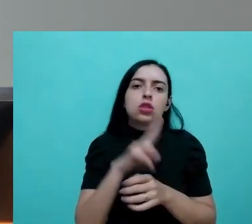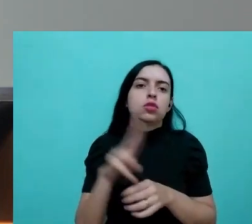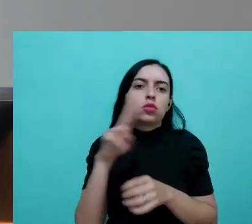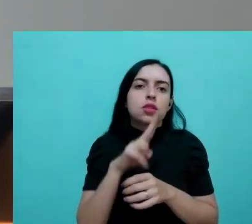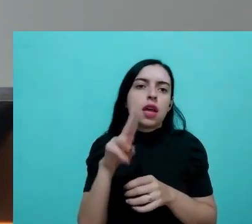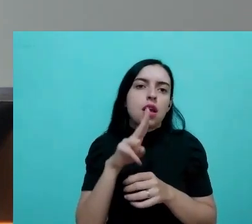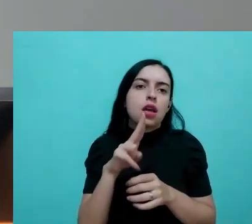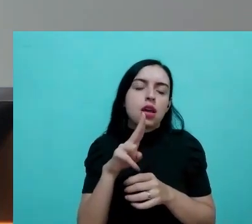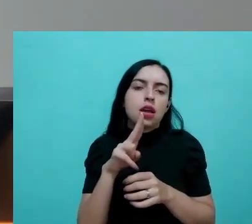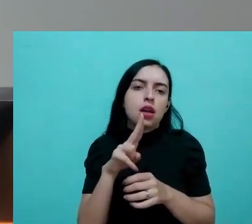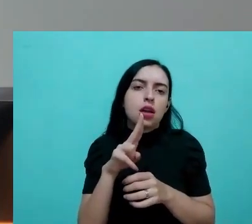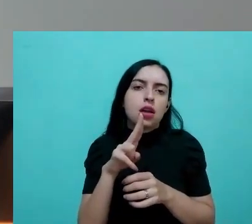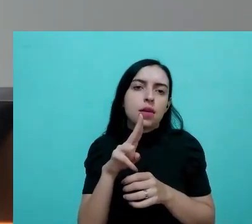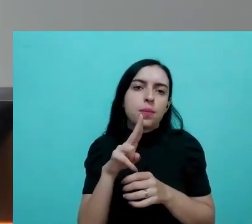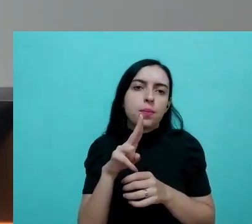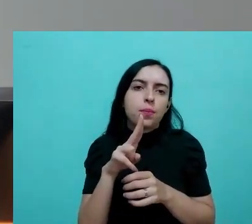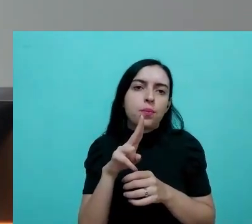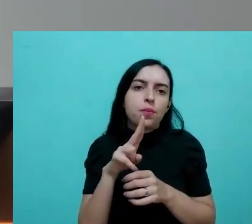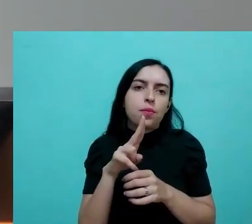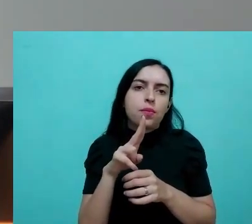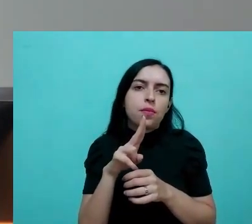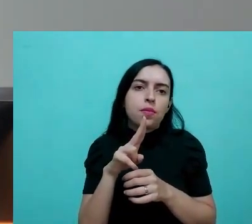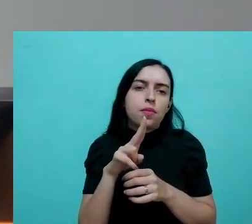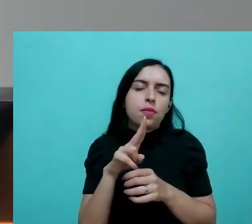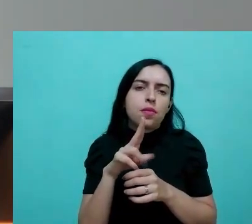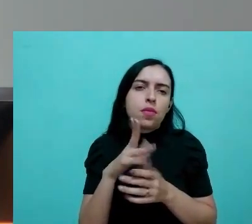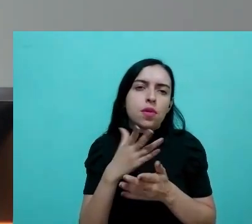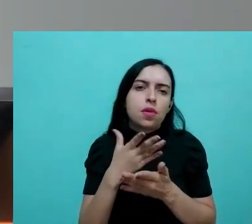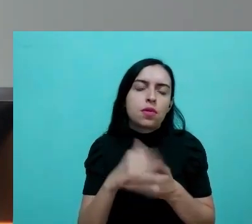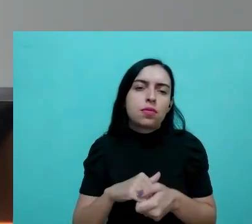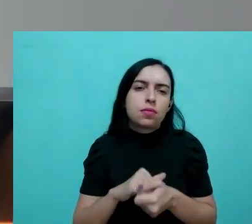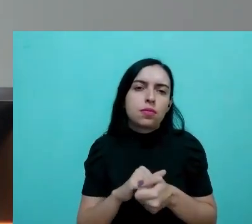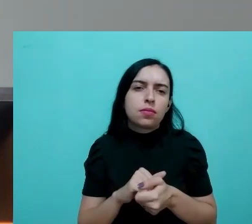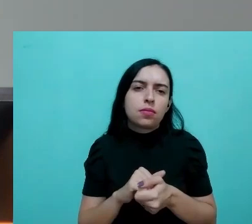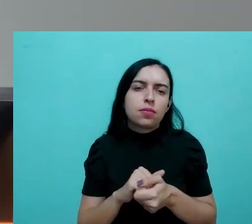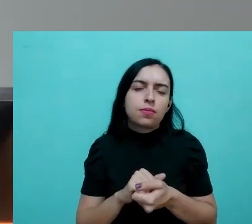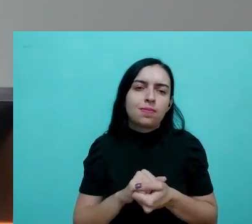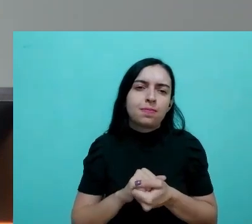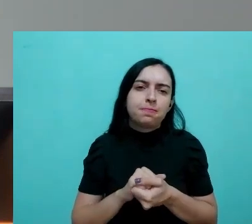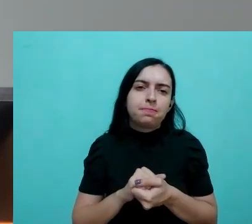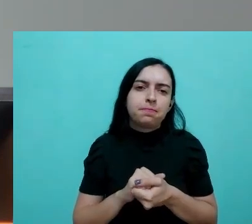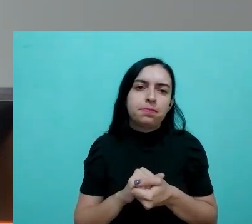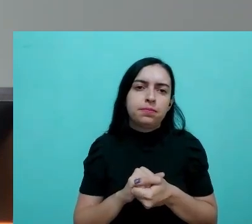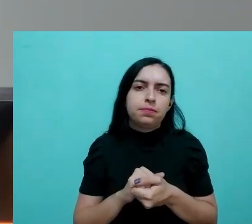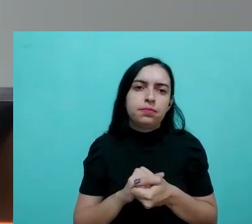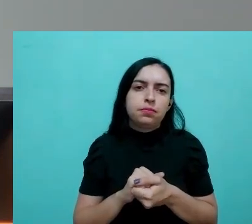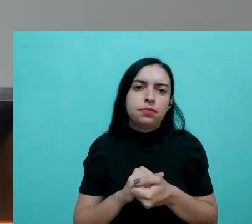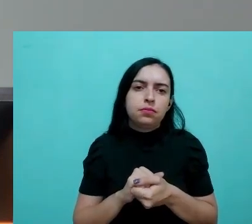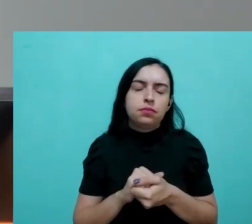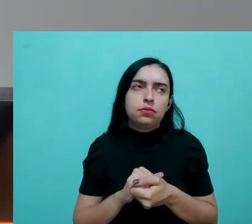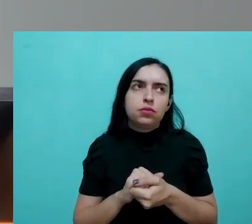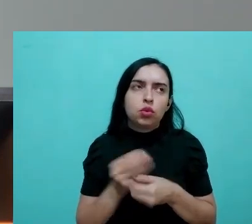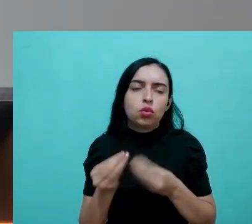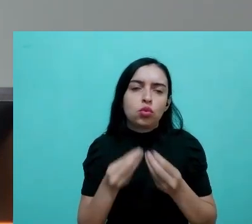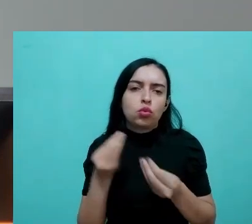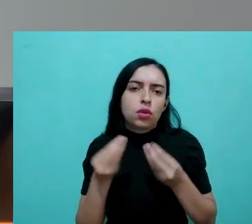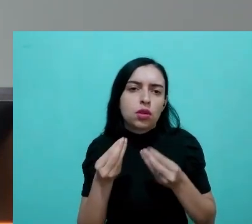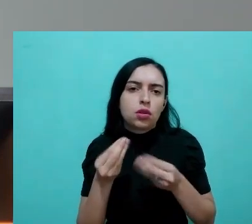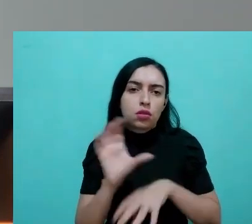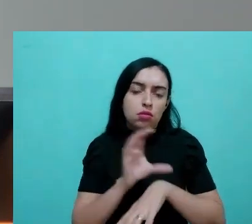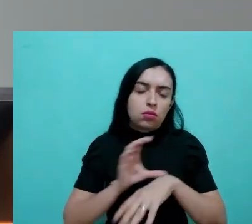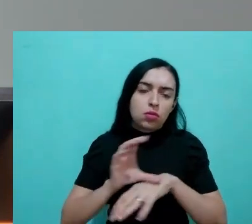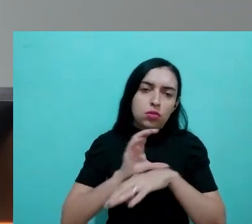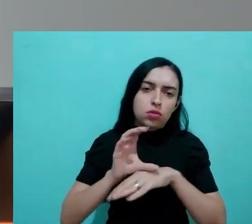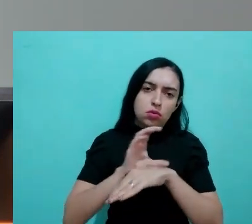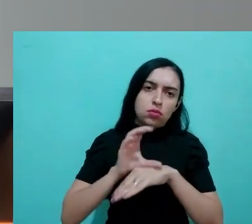la Constitución en sus litigios privados. De modo que la Constitución,